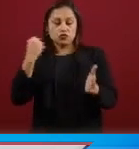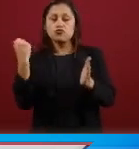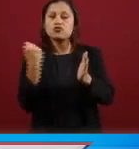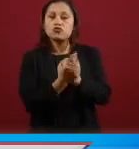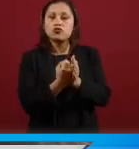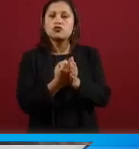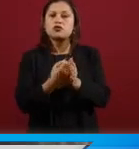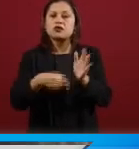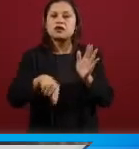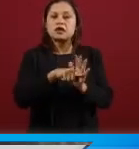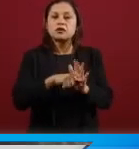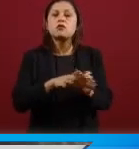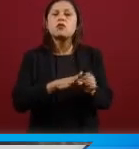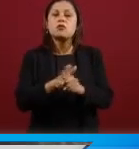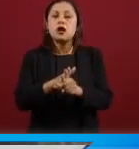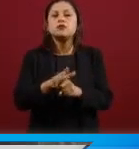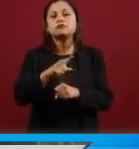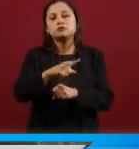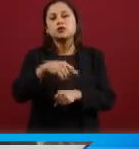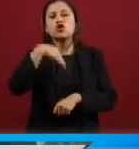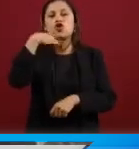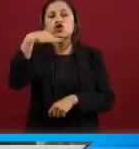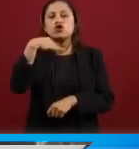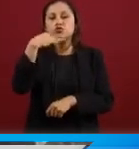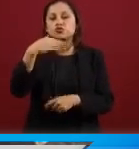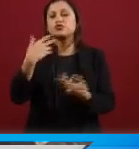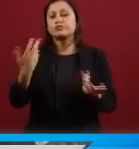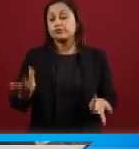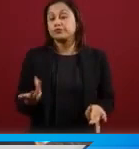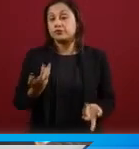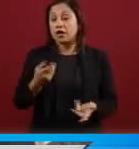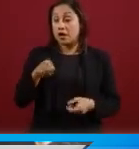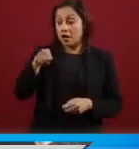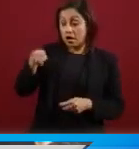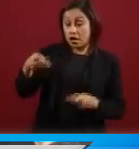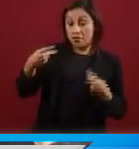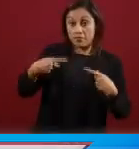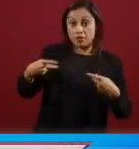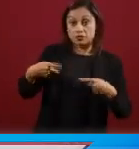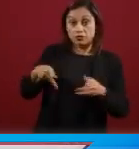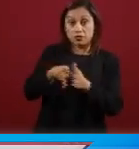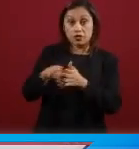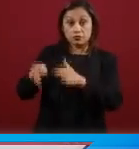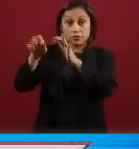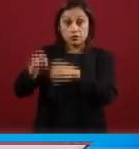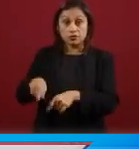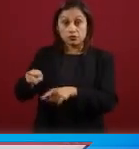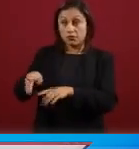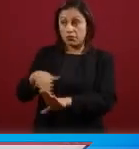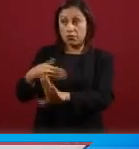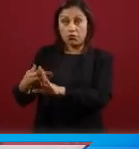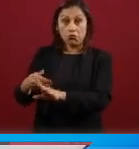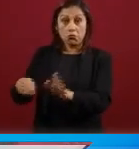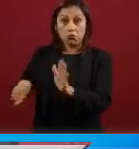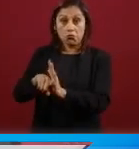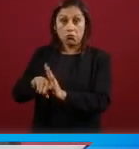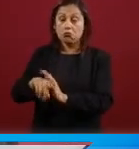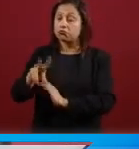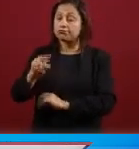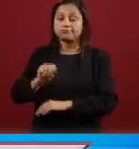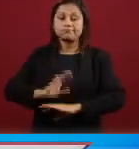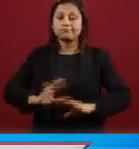estaba sometida en México y ahora hay libertades plenas y se tiene todos los días un diálogo circular garantizando al pueblo de México su derecho a